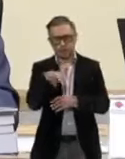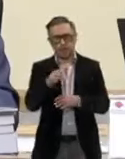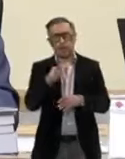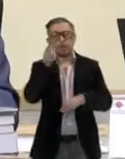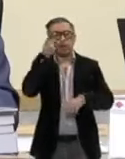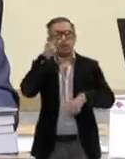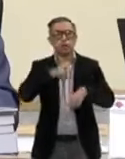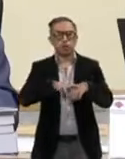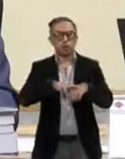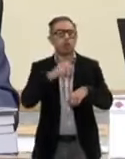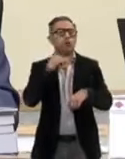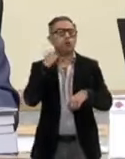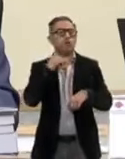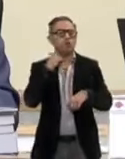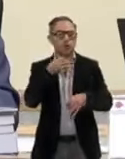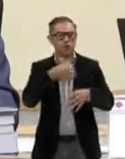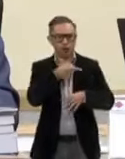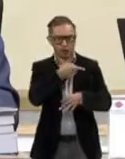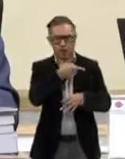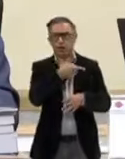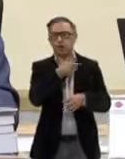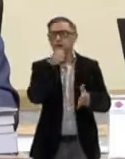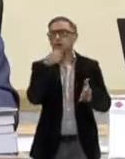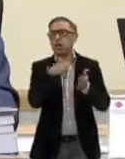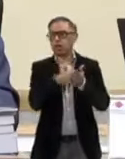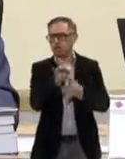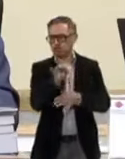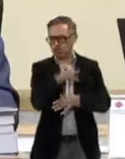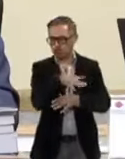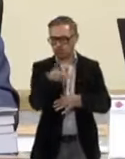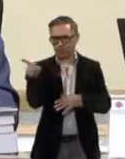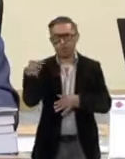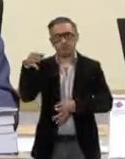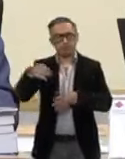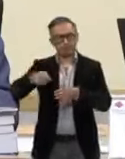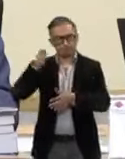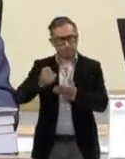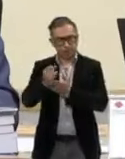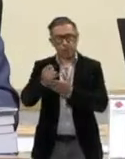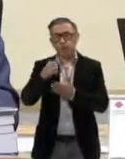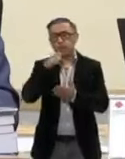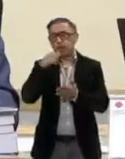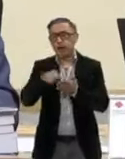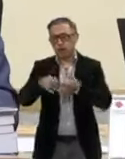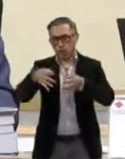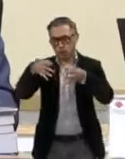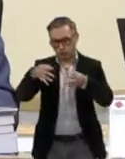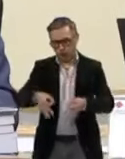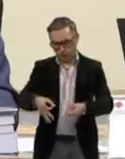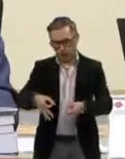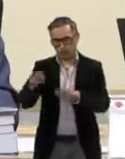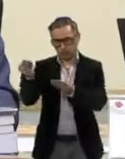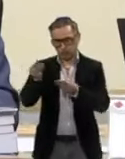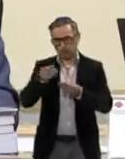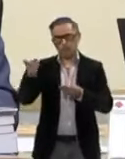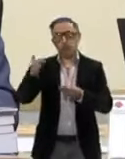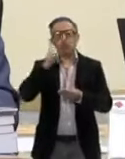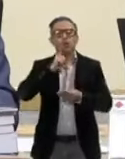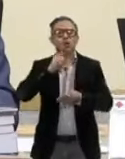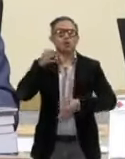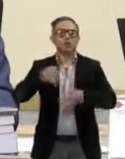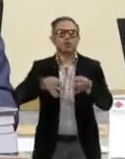fue notificada y recibió original de la resolución emitida por la jueza décimo segundo de Distrito